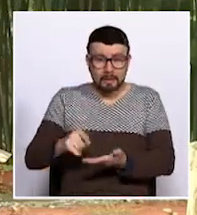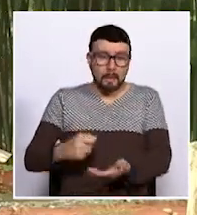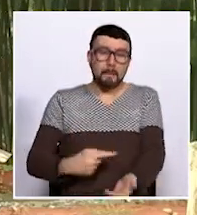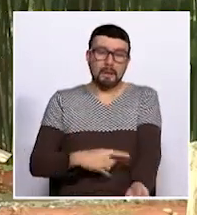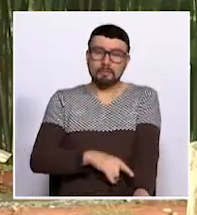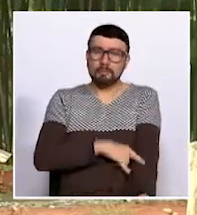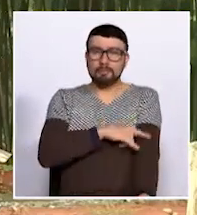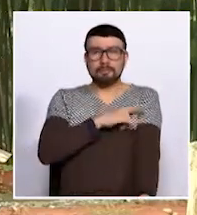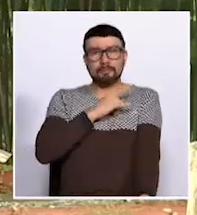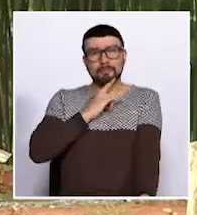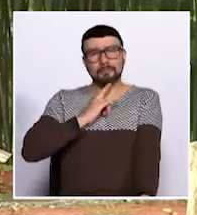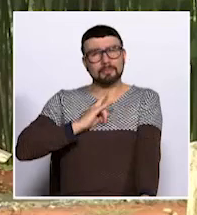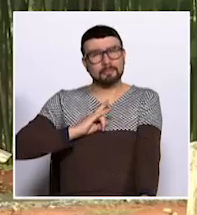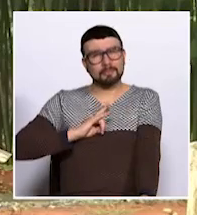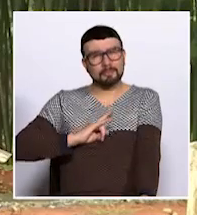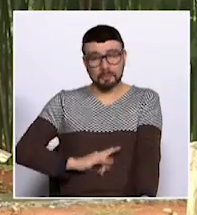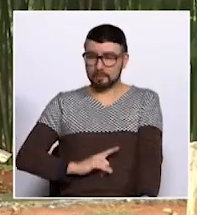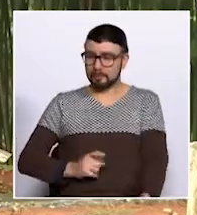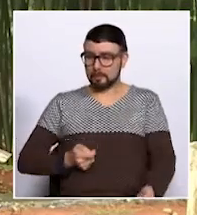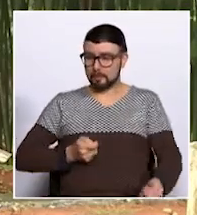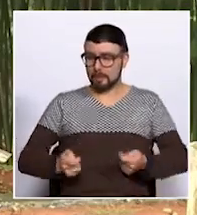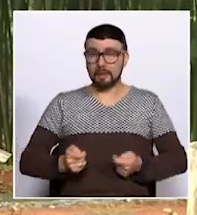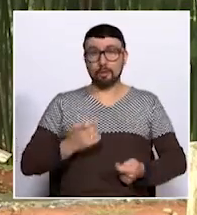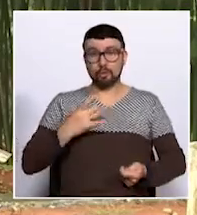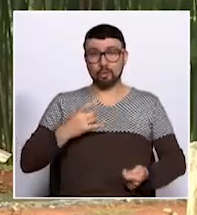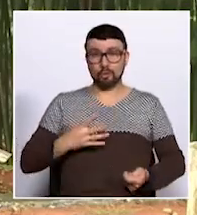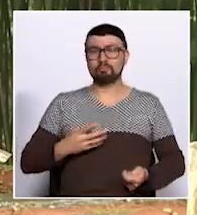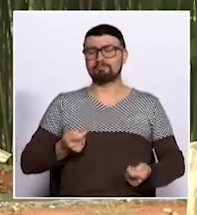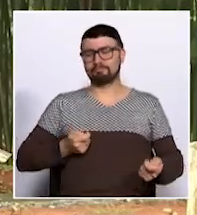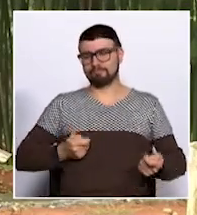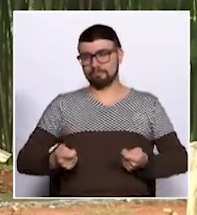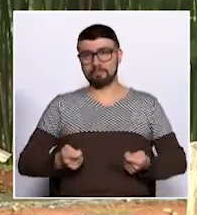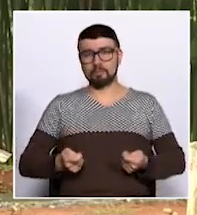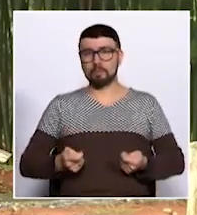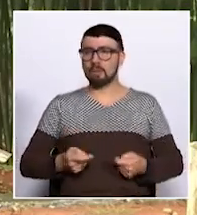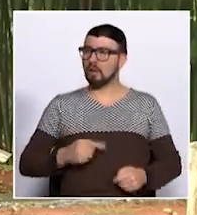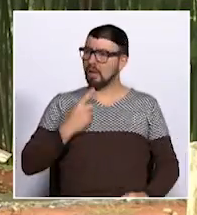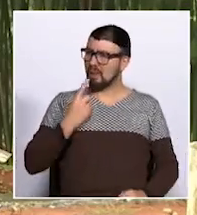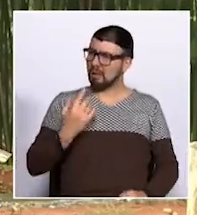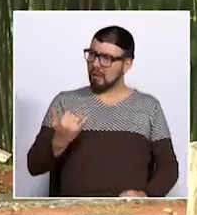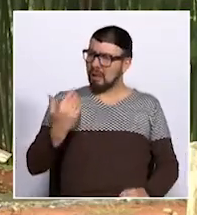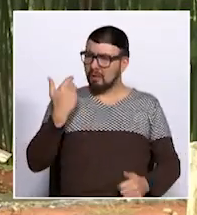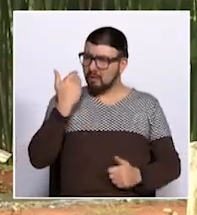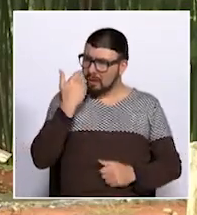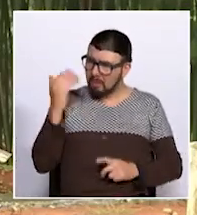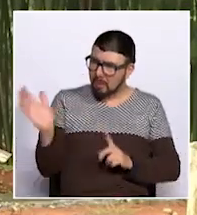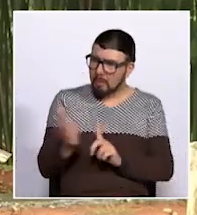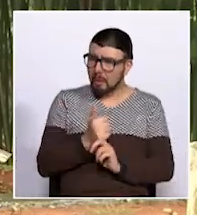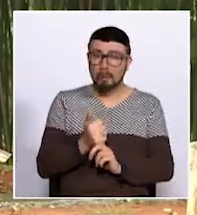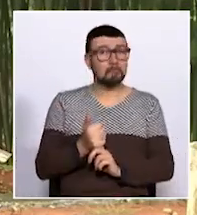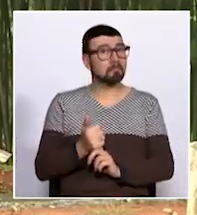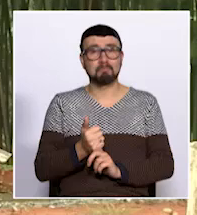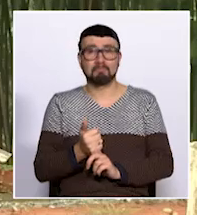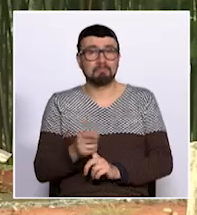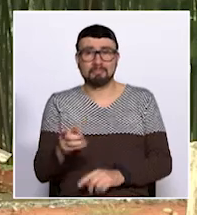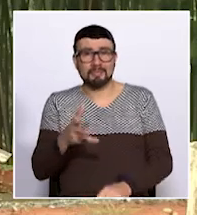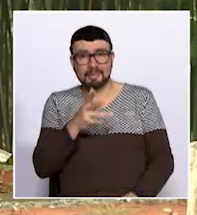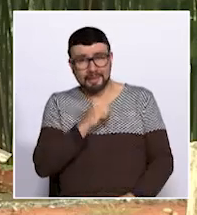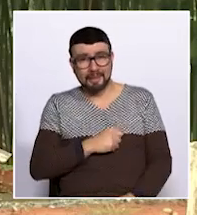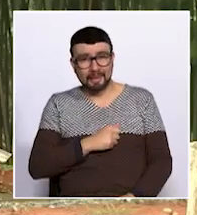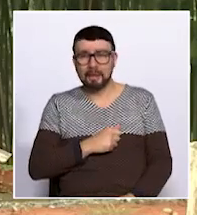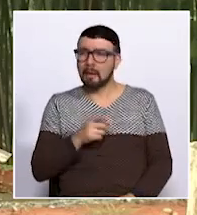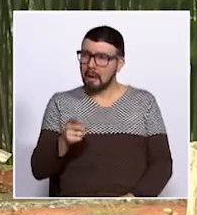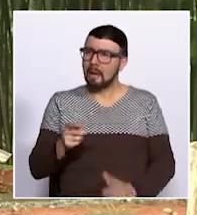ozono con toda la parte del manejo del dolor. Y hasta ahora no hemos dicho ninguna patología, hasta ahora estamos contando cómo es, digamos,